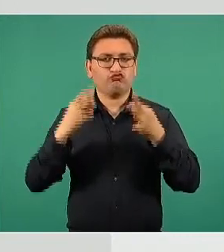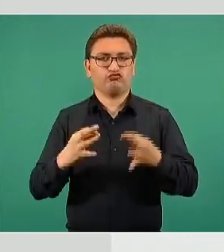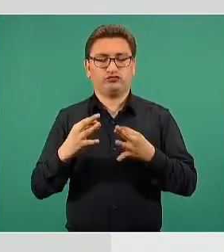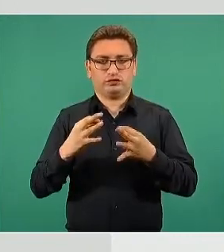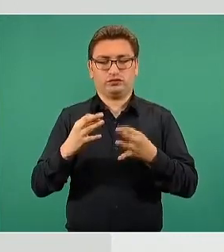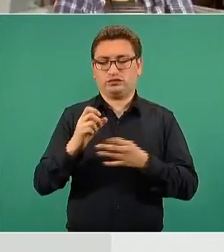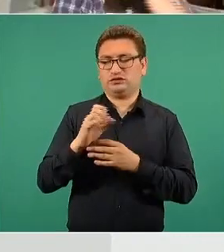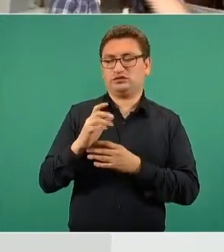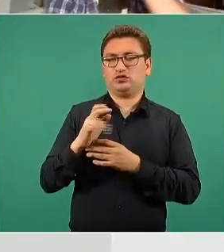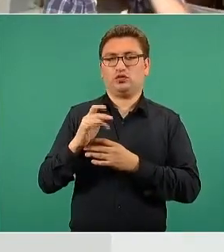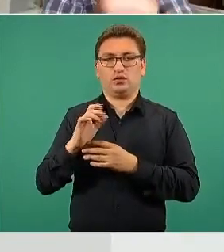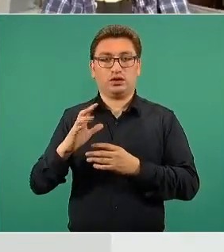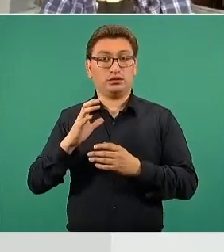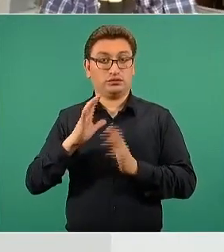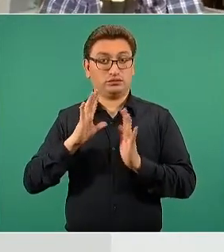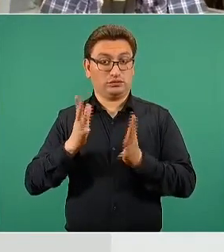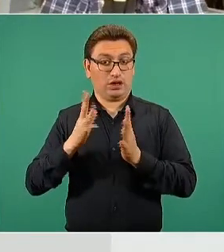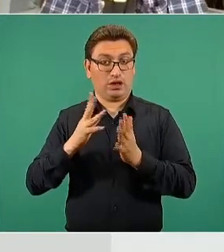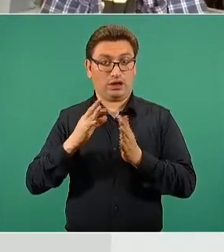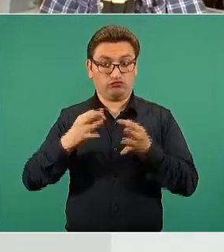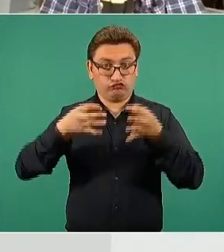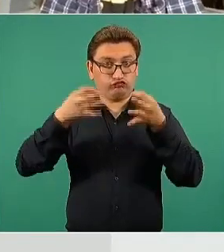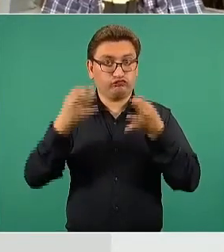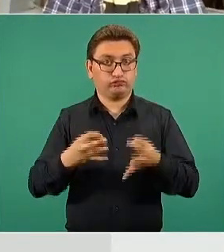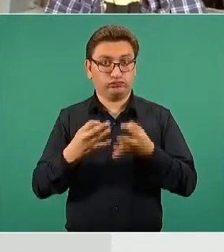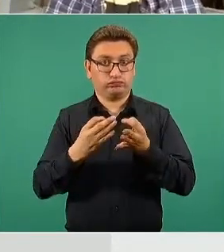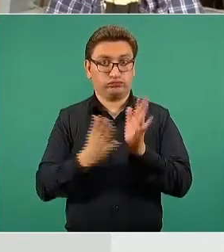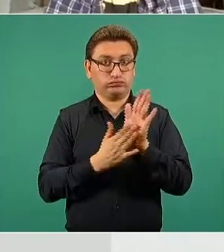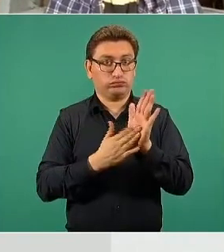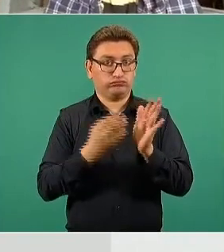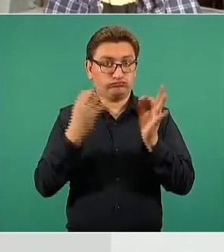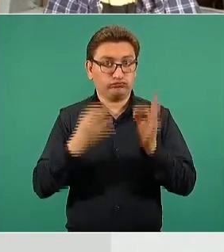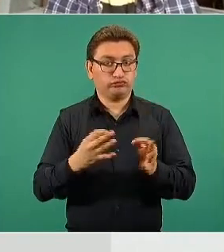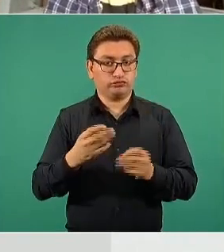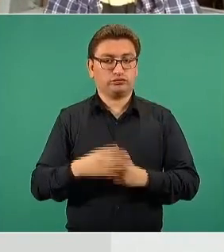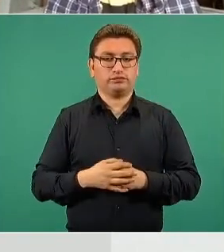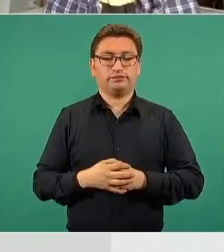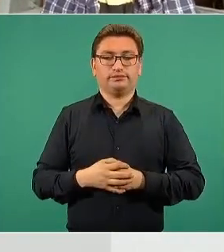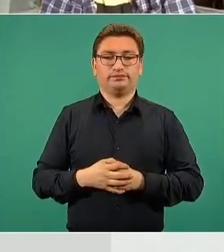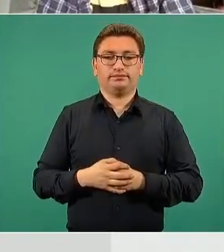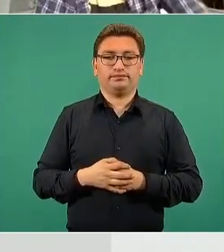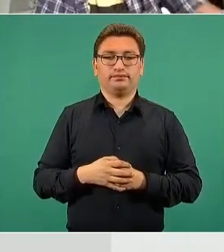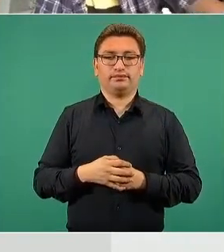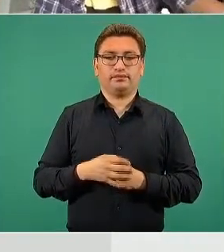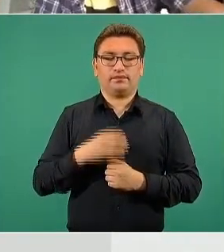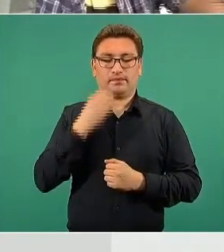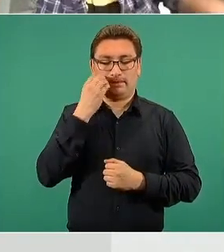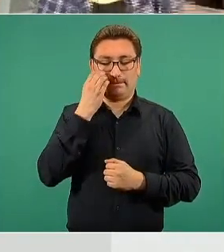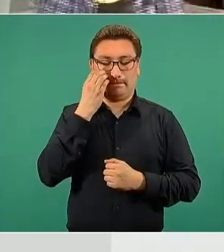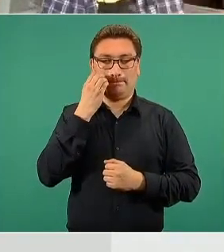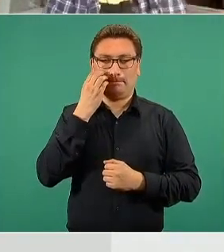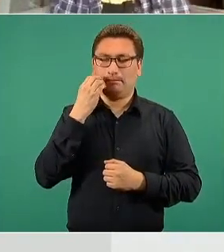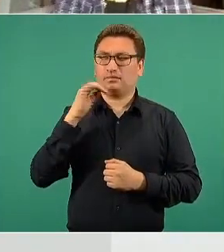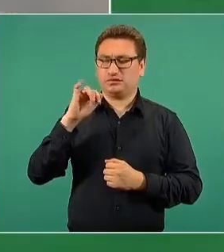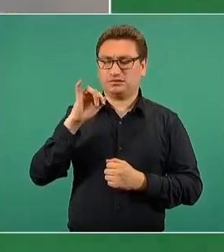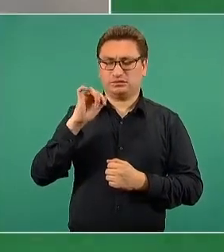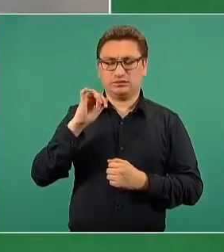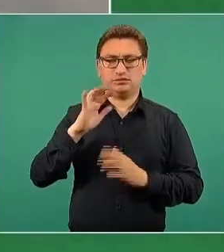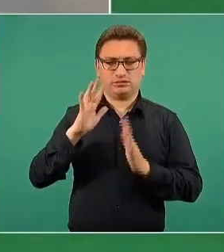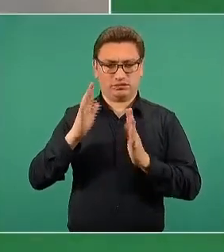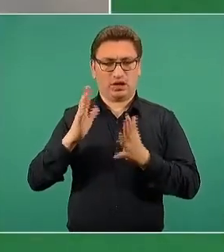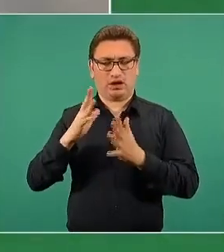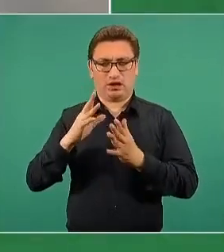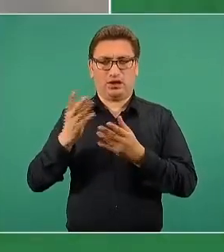de Sinovac. Quería preguntarle si ya llegaron estos certificados. Si mal no recuerdo, sí, ya